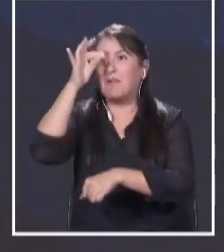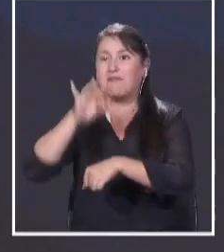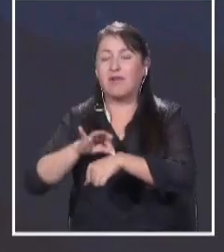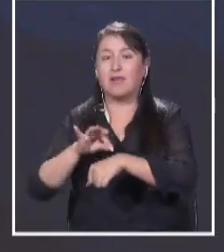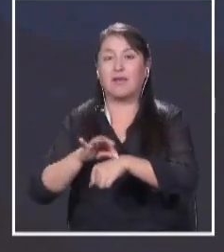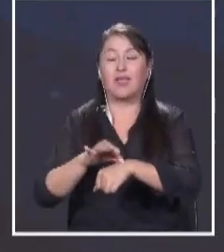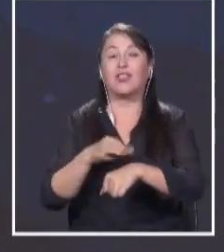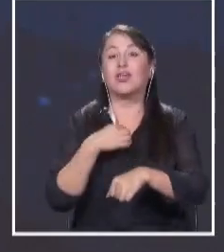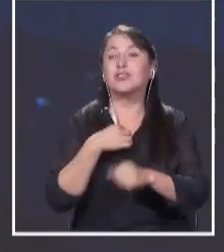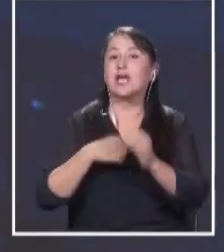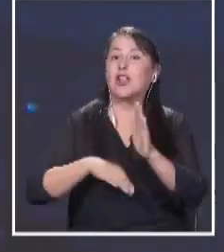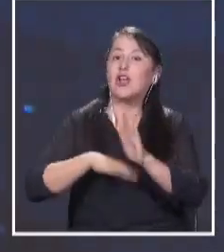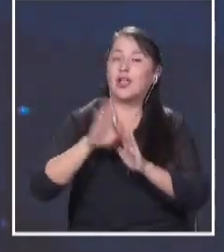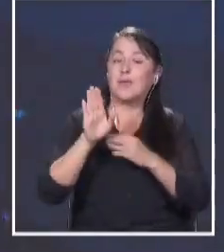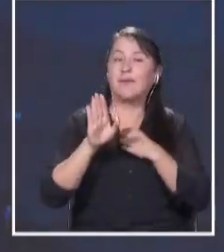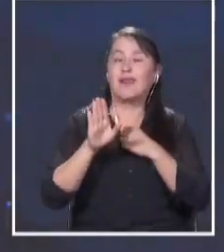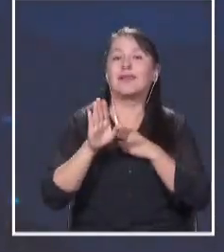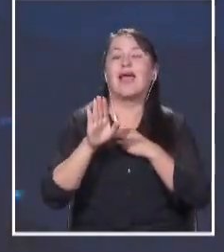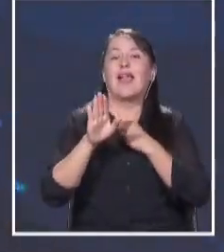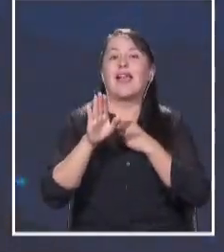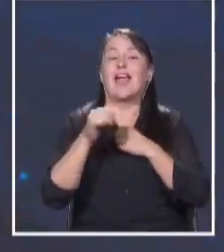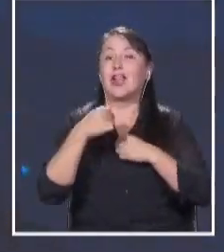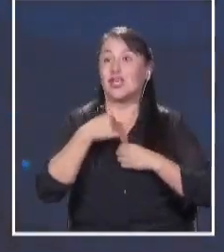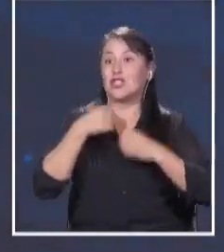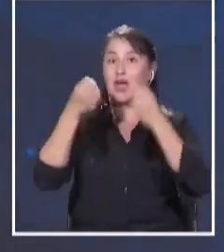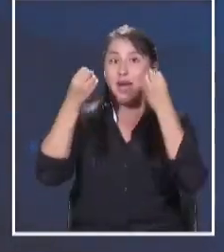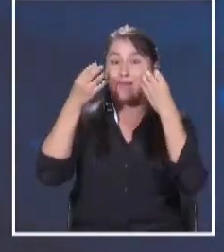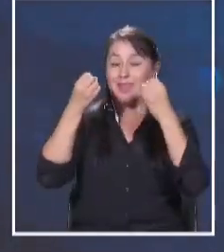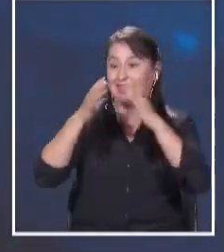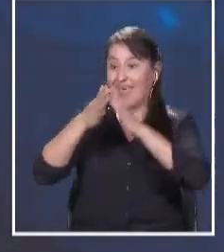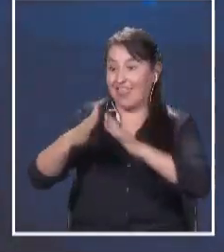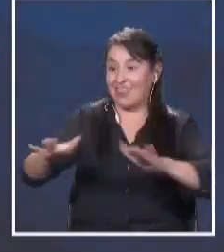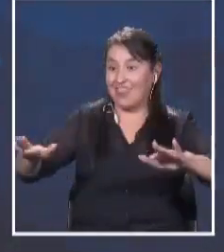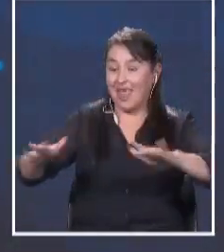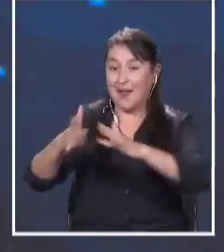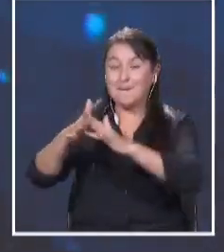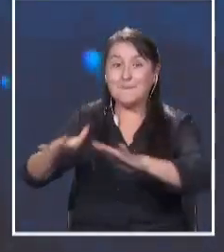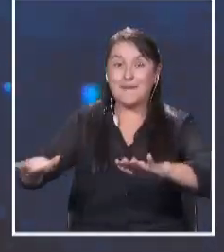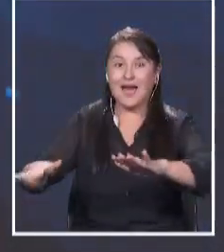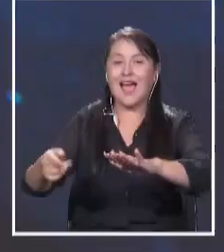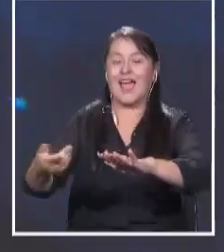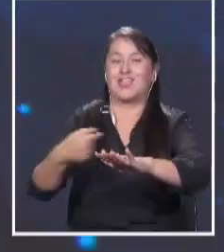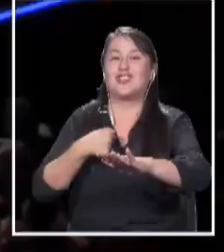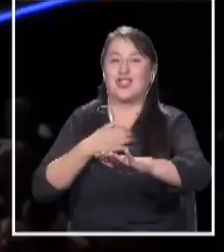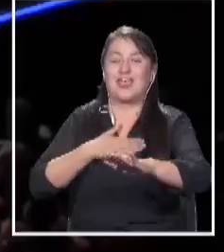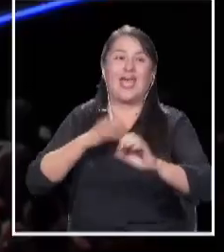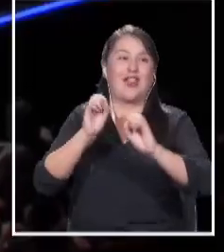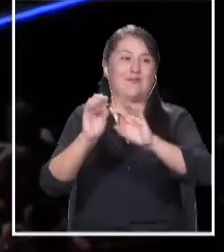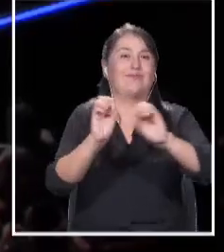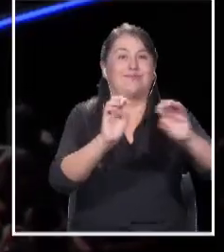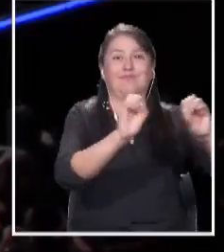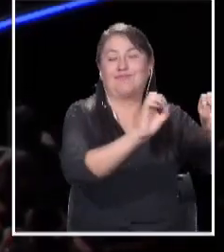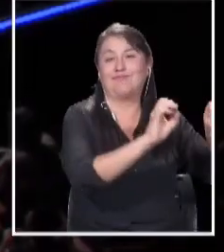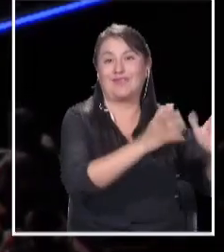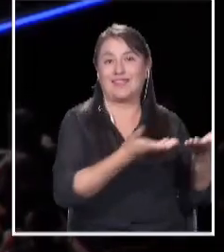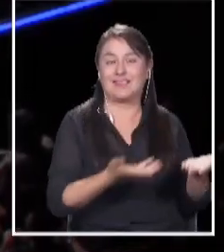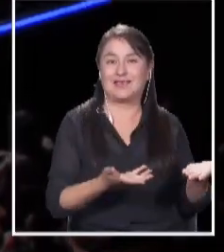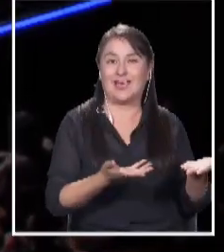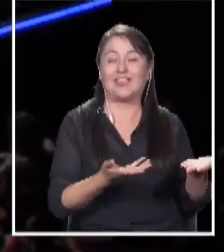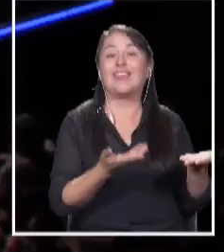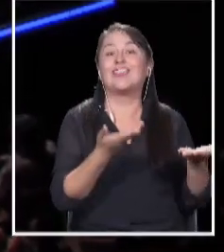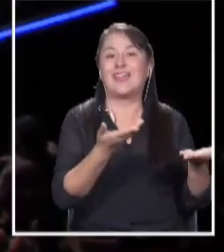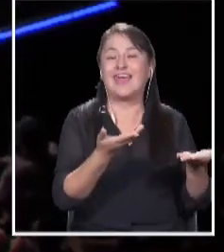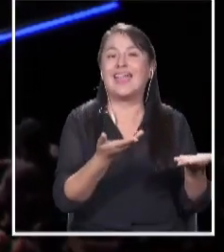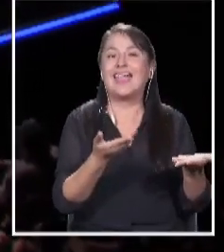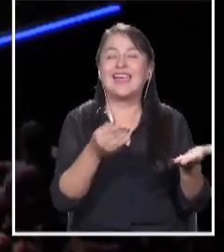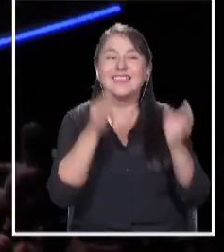apasionaba era llegar a contarle a la gente las cosas que yo aprendía del mar. Y ahí descubrí que existía como esta línea de la educación